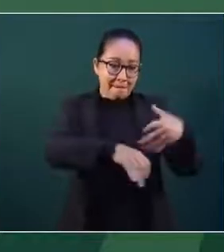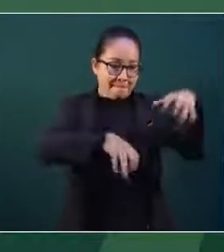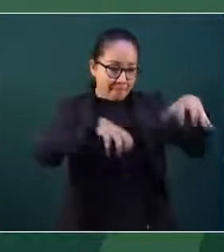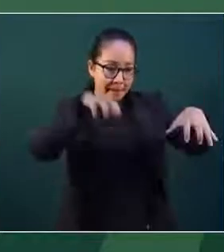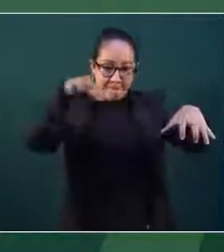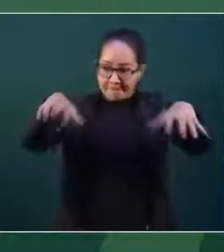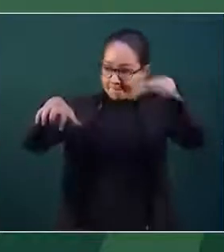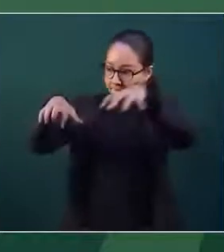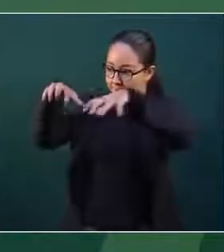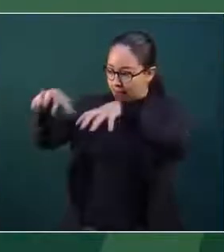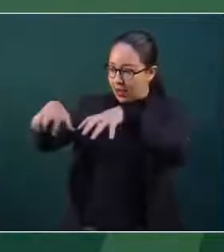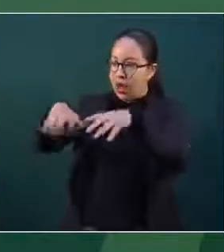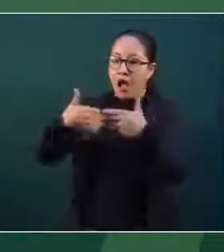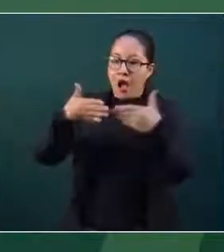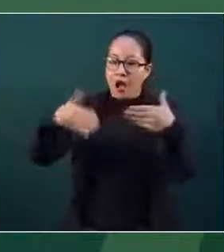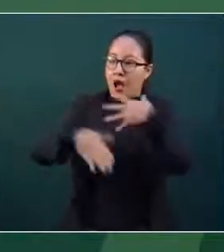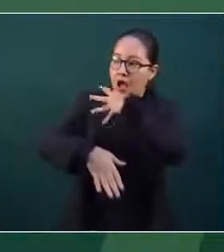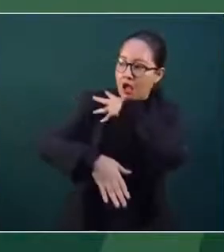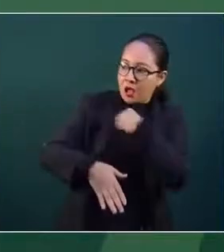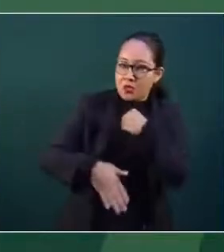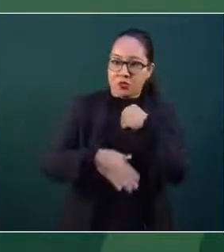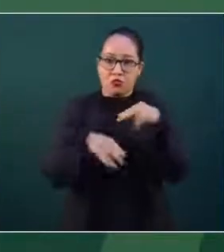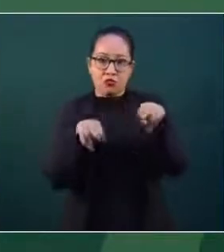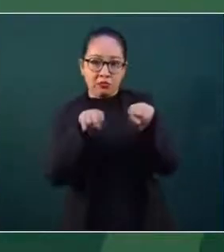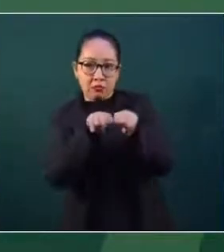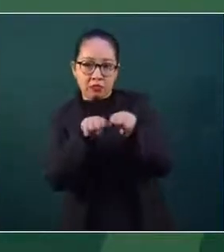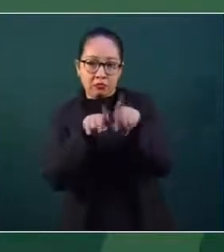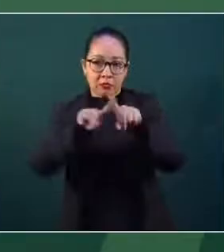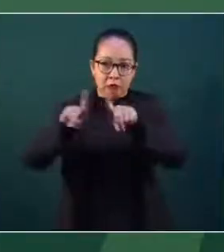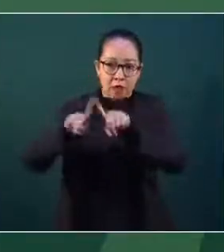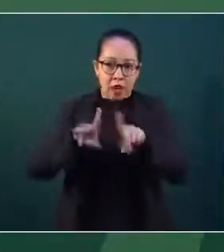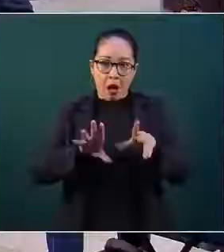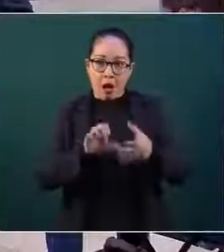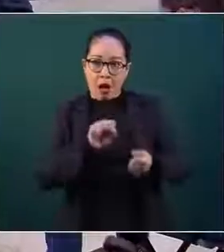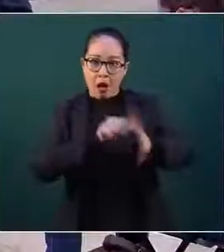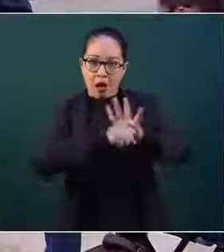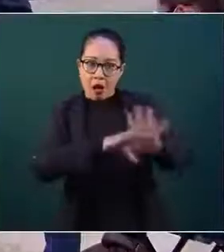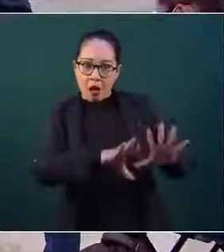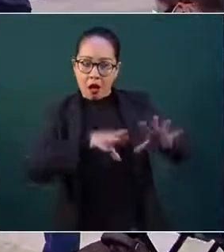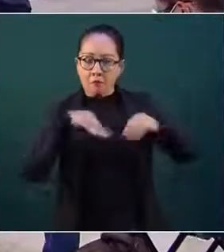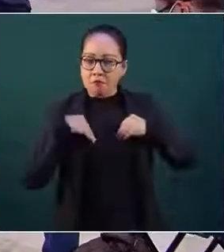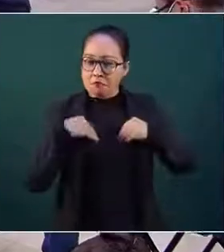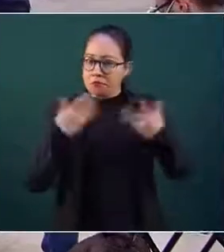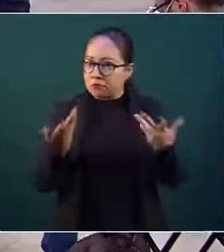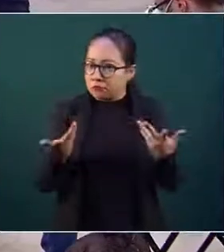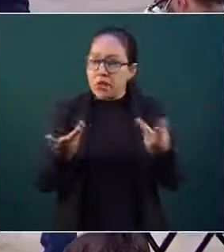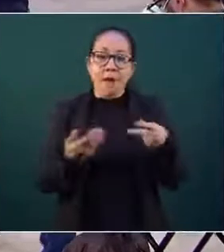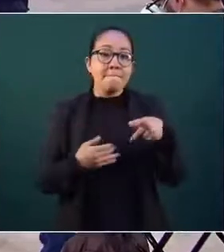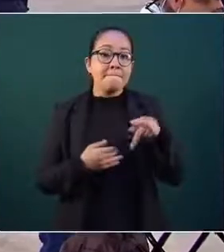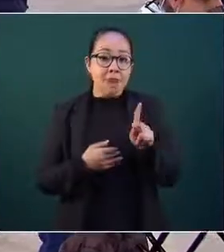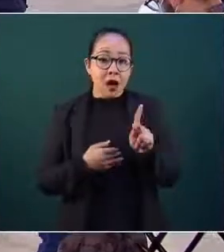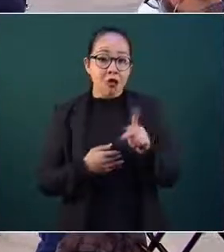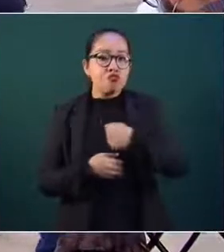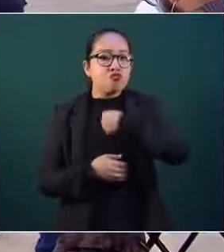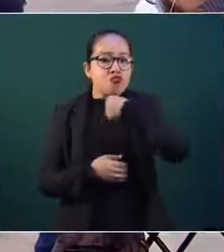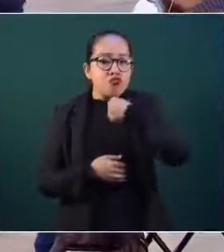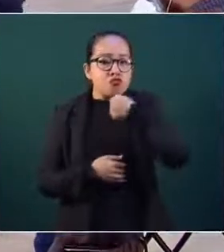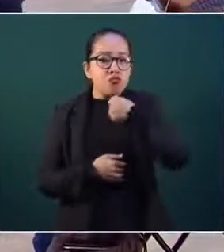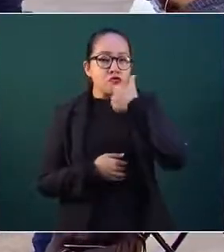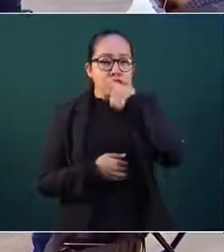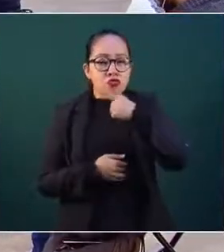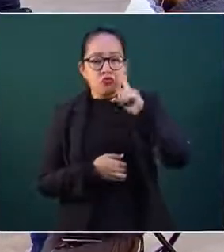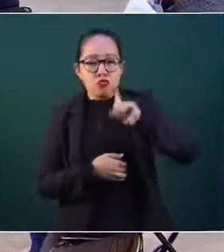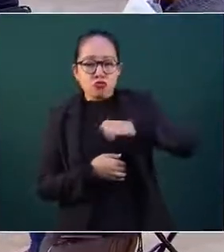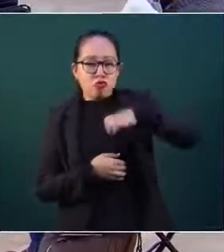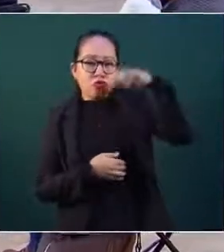contagiando hijos, nietos, pero los adultos mayores están resistiendo porque ya